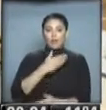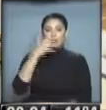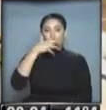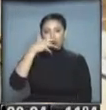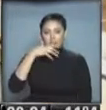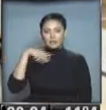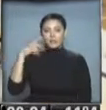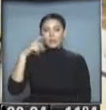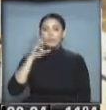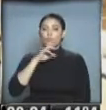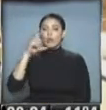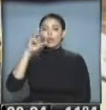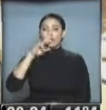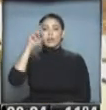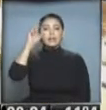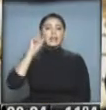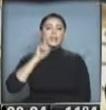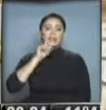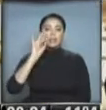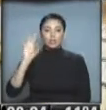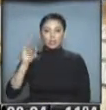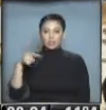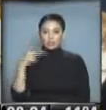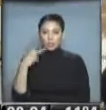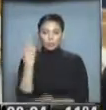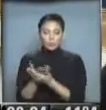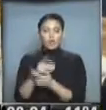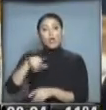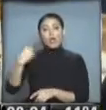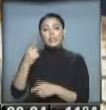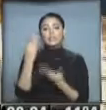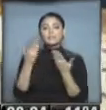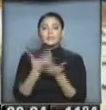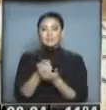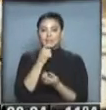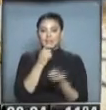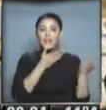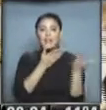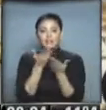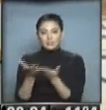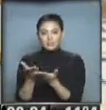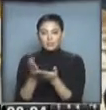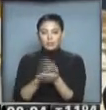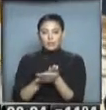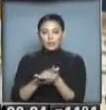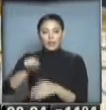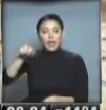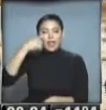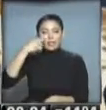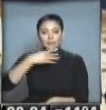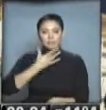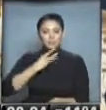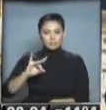y Elena Corregido. Otra de las iniciativas que va a analizar el Senado es la asistencia integral de las adicciones, un